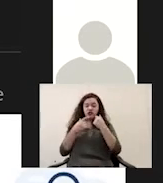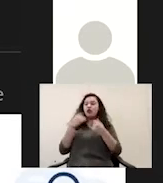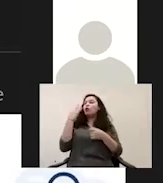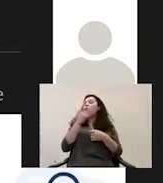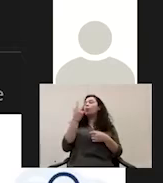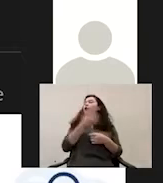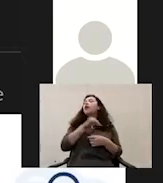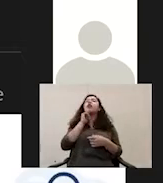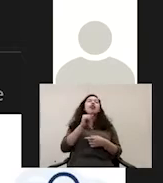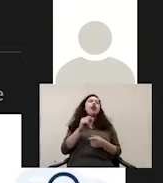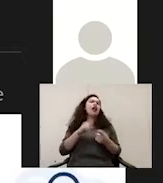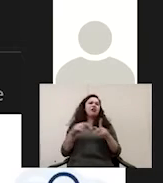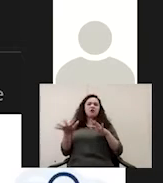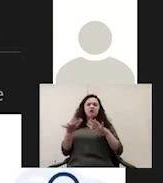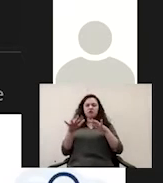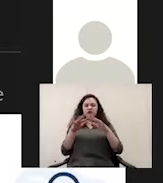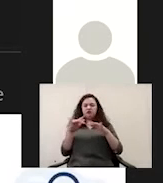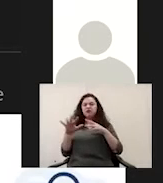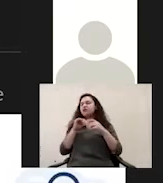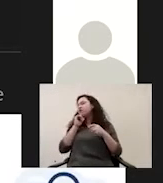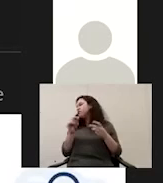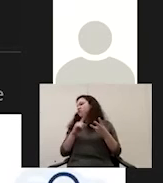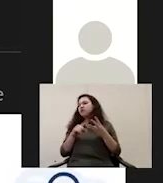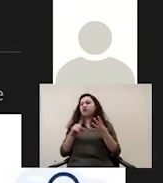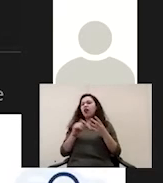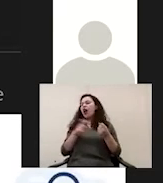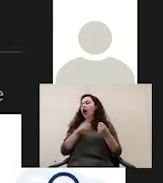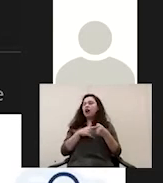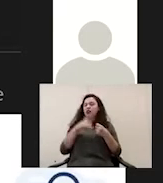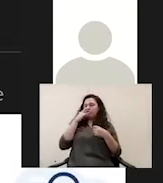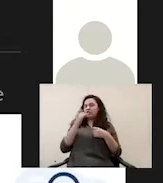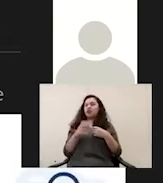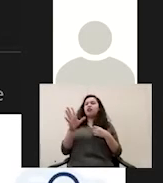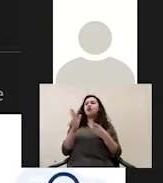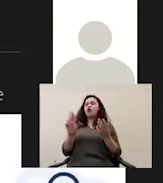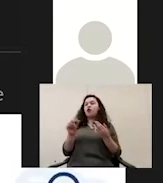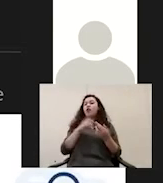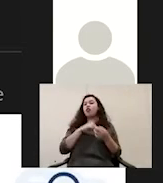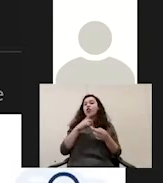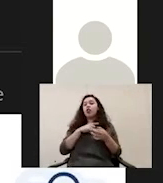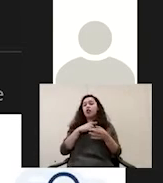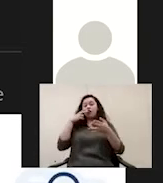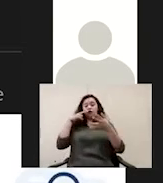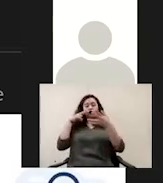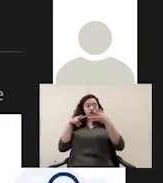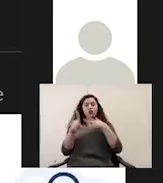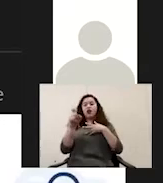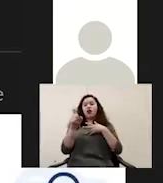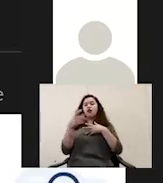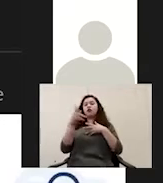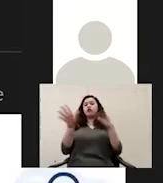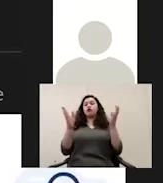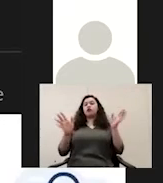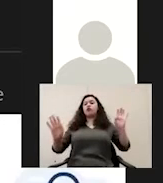no debe ser turbia, no debe tener ninguna materia extraña, debe ser completamente transparente, como es el agua, tiene que tener sus